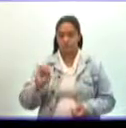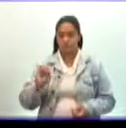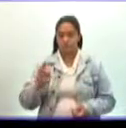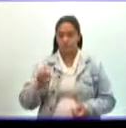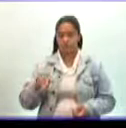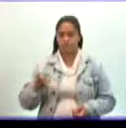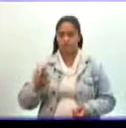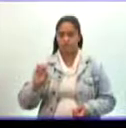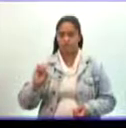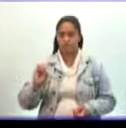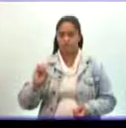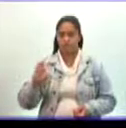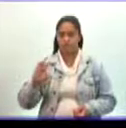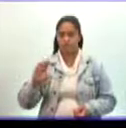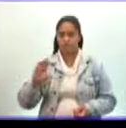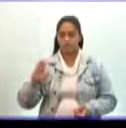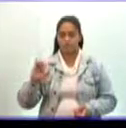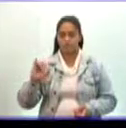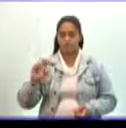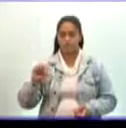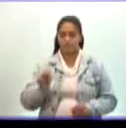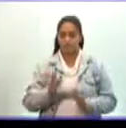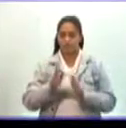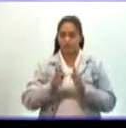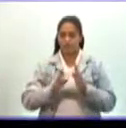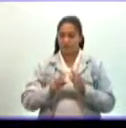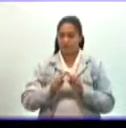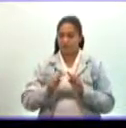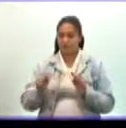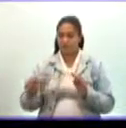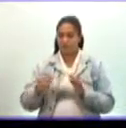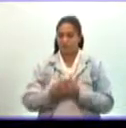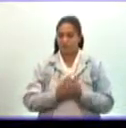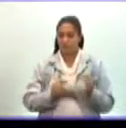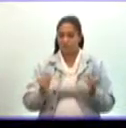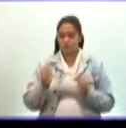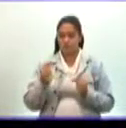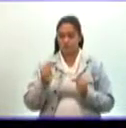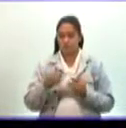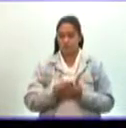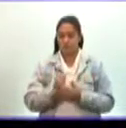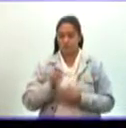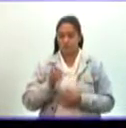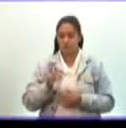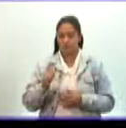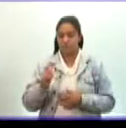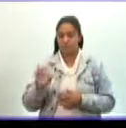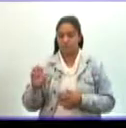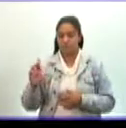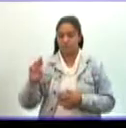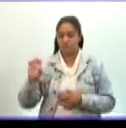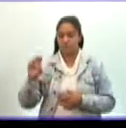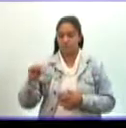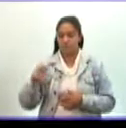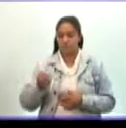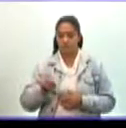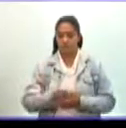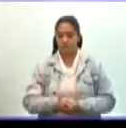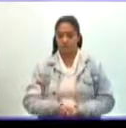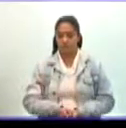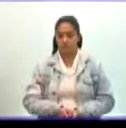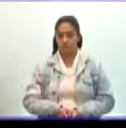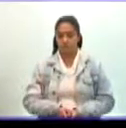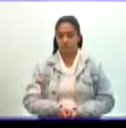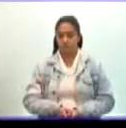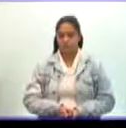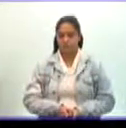entre los segmentos y aplicar la primera parte del teorema de las transversales. Vamos